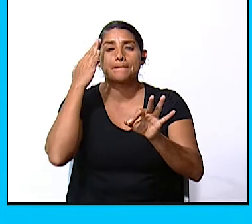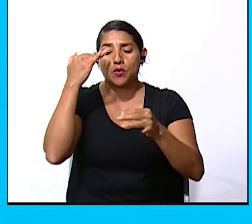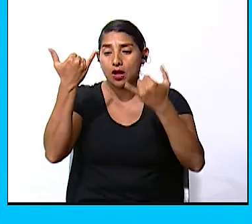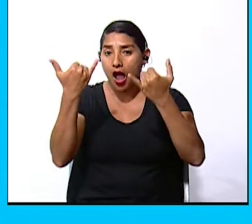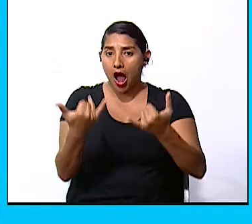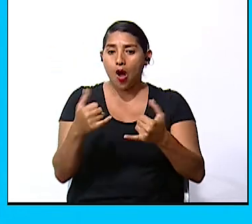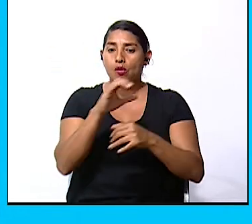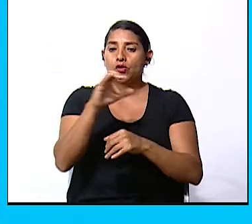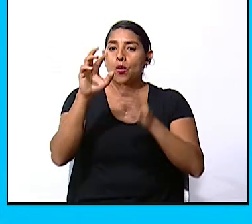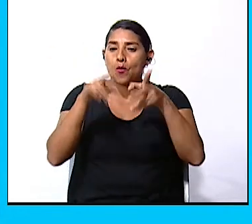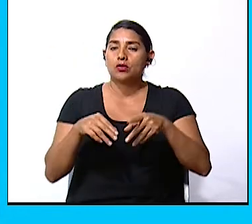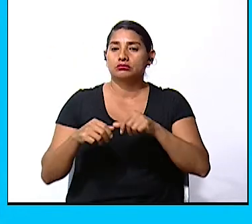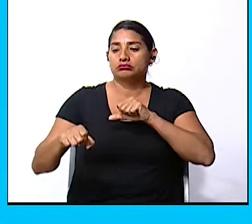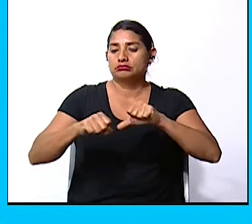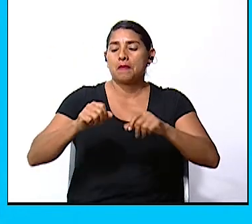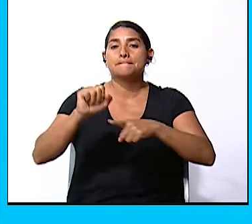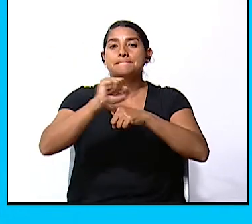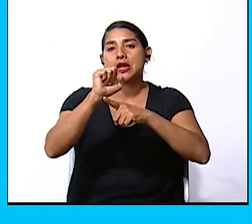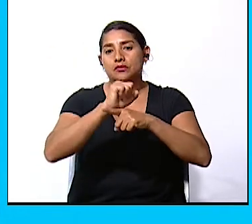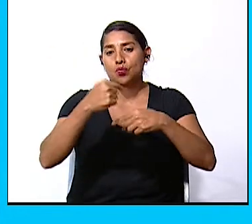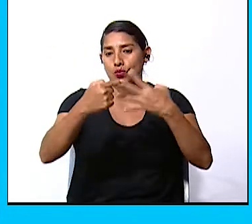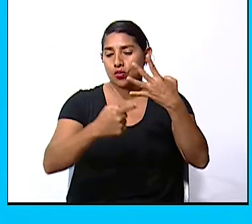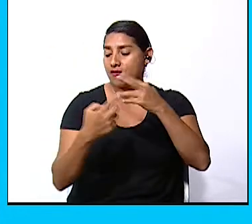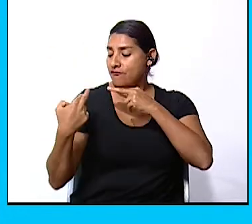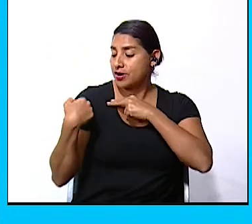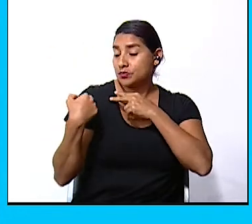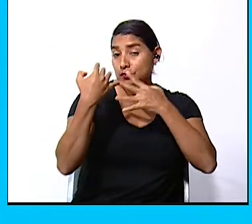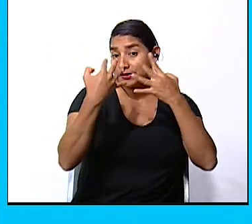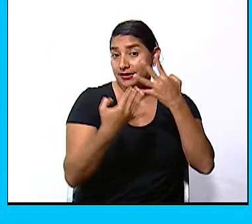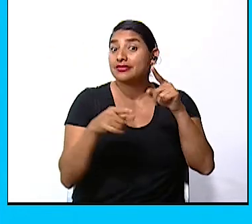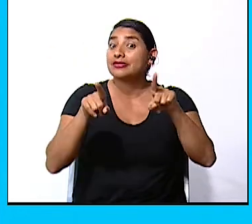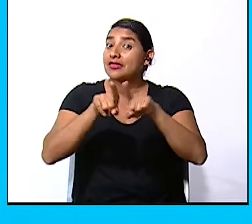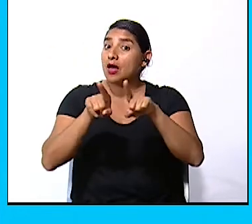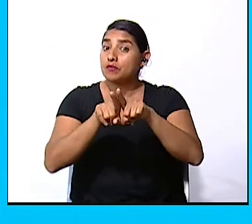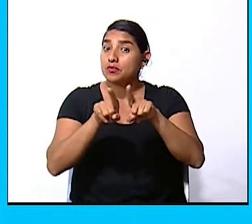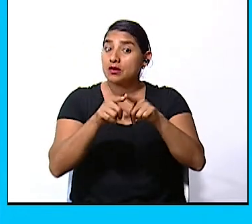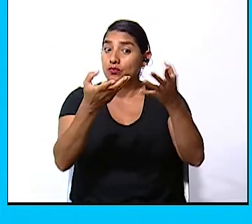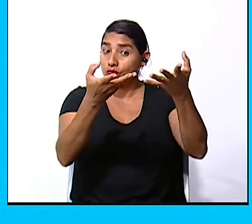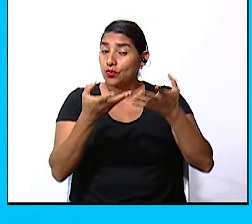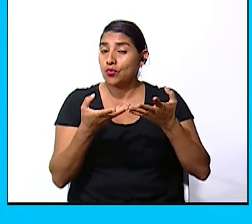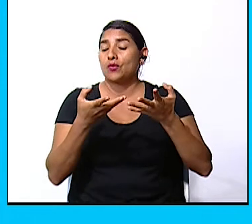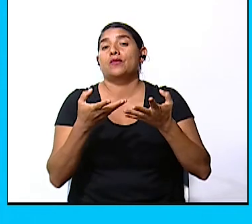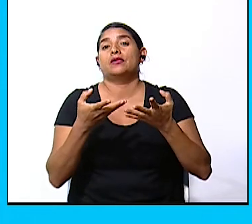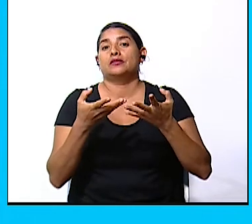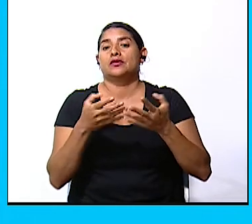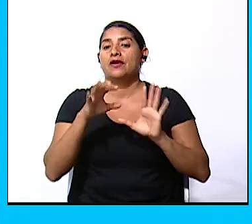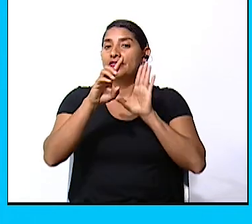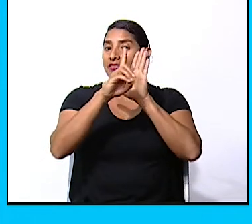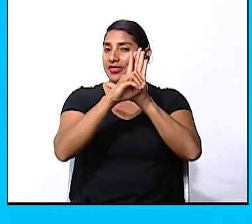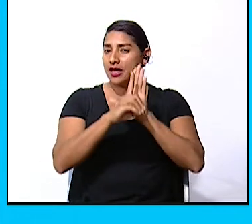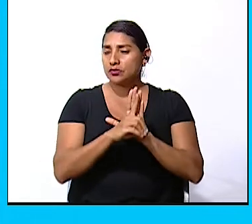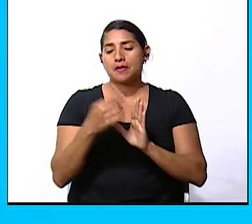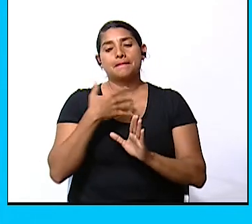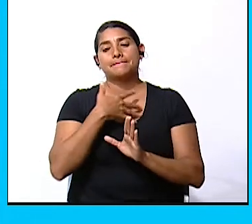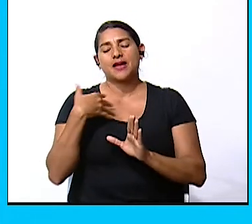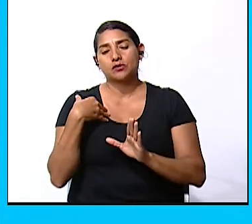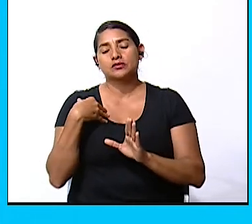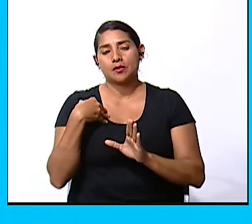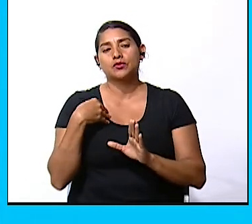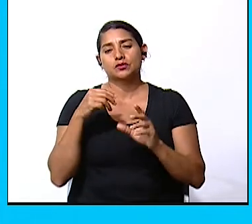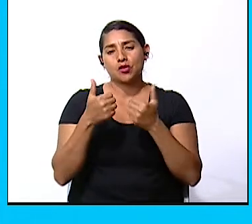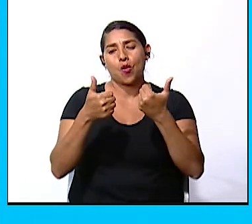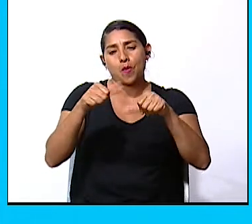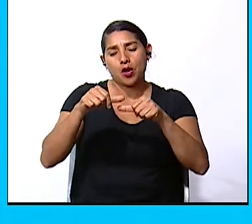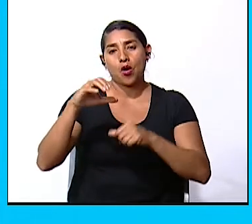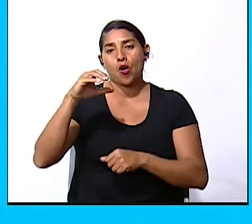ser ciudadano en ejercicio tiene una serie de responsabilidades, pero también tiene una serie de derechos. Me gusta mucho el concepto de pacto